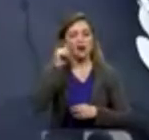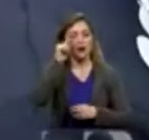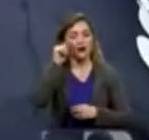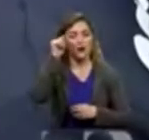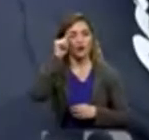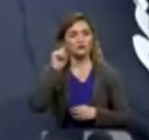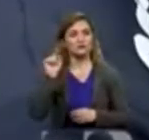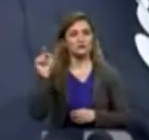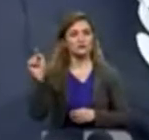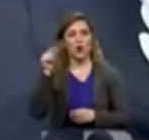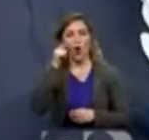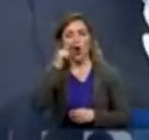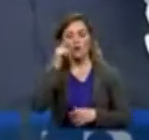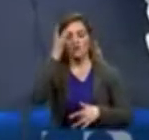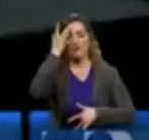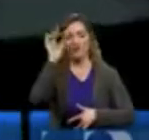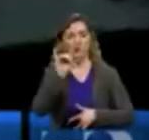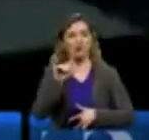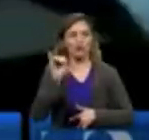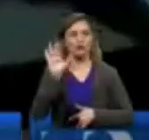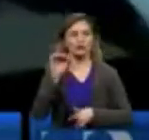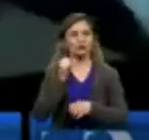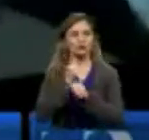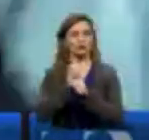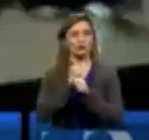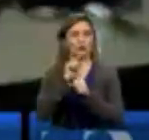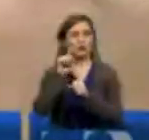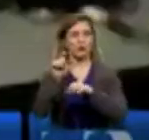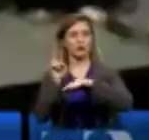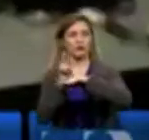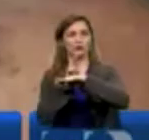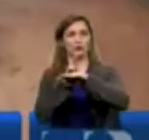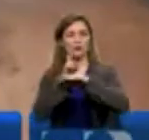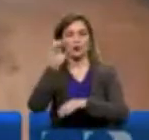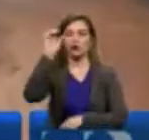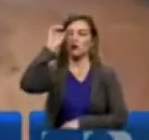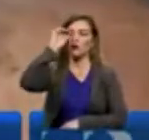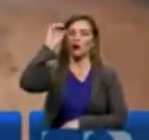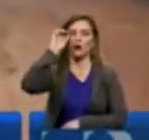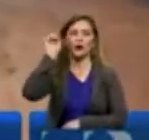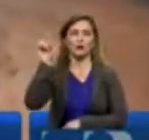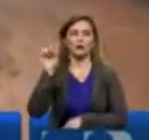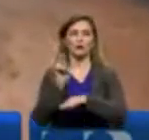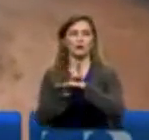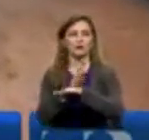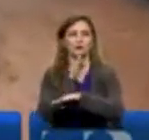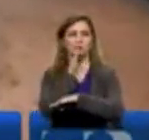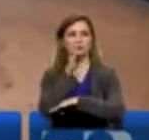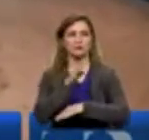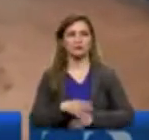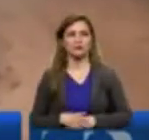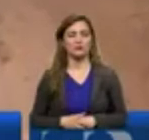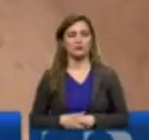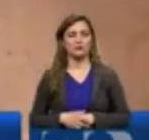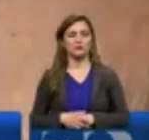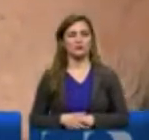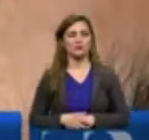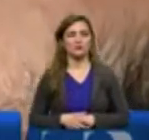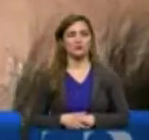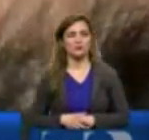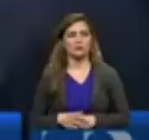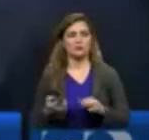Pablo padece de ojo seco y debido a su trabajo debe usar constantemente lágrimas artificiales. Asegura que es un